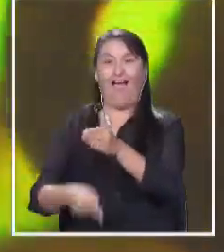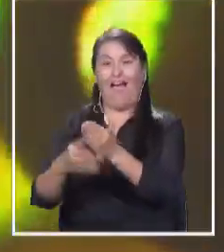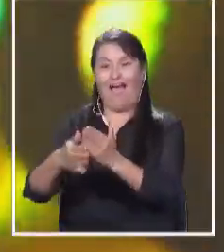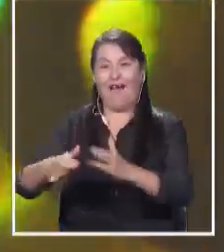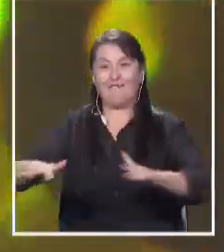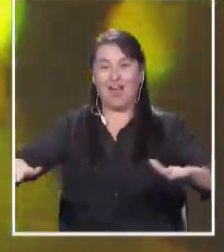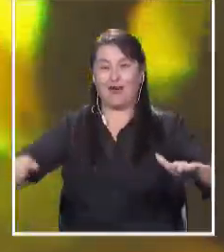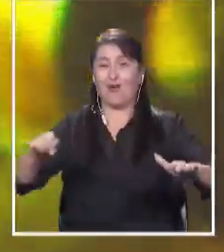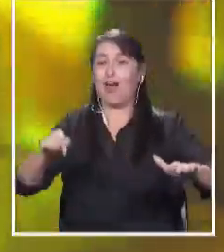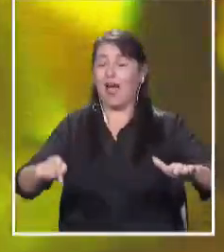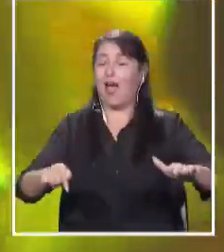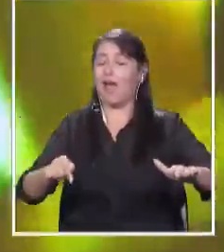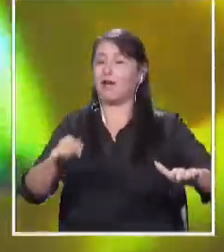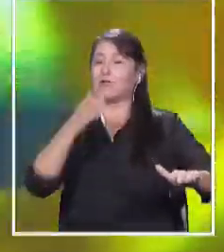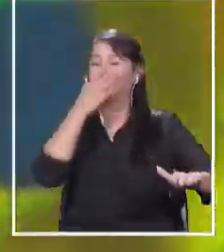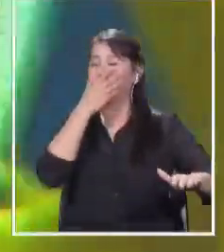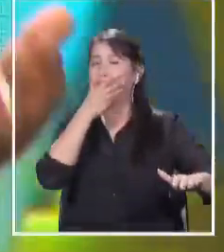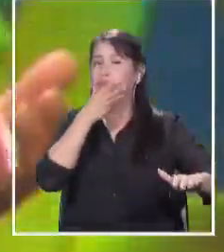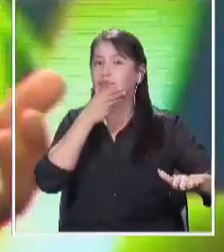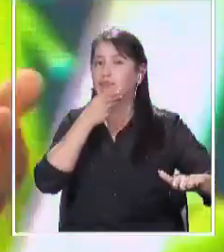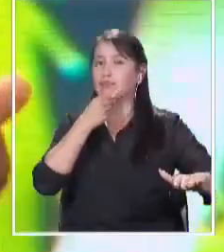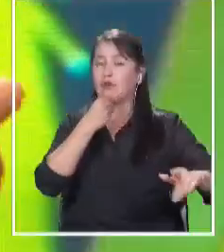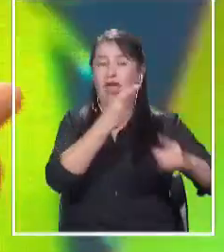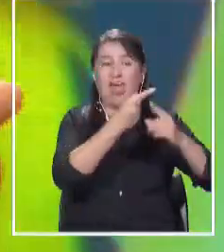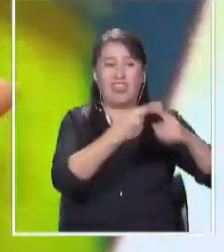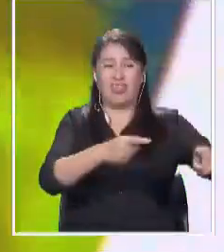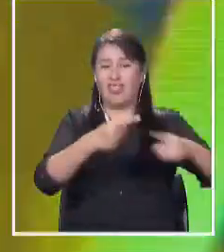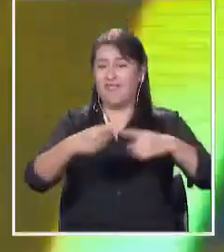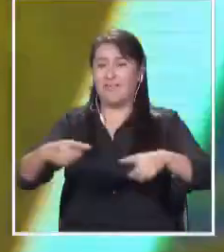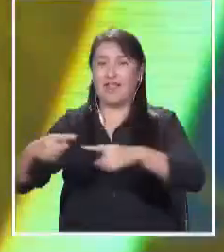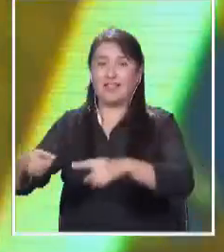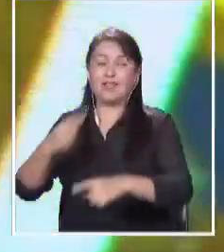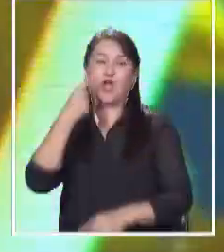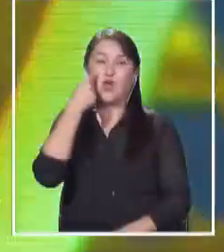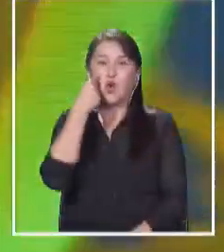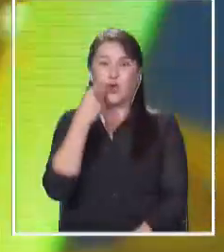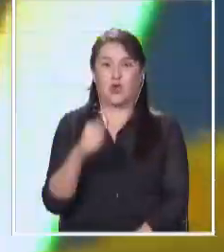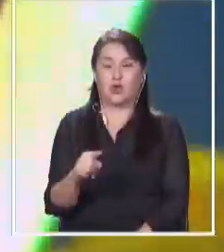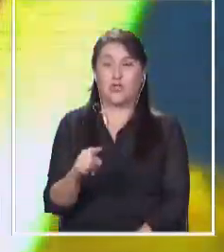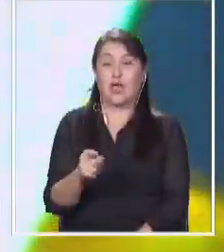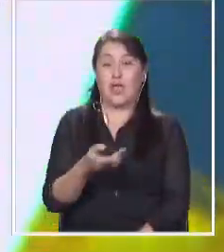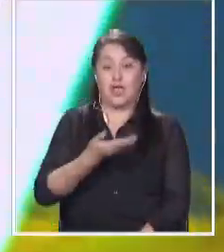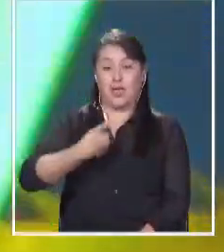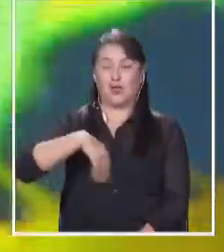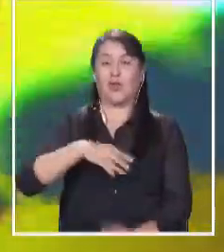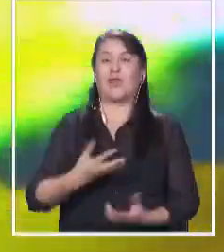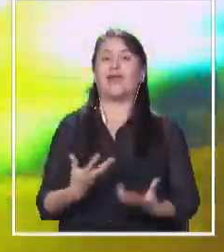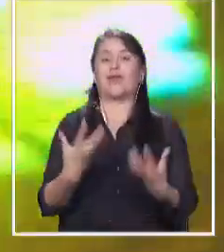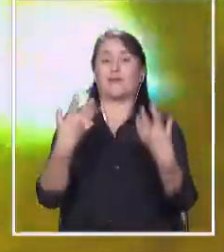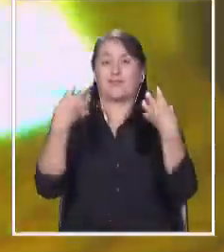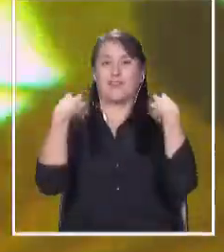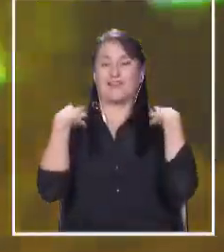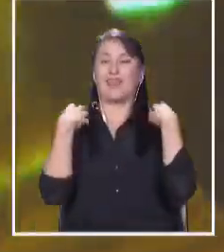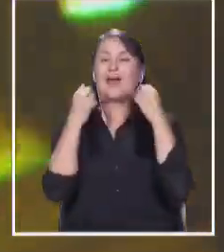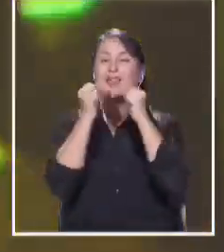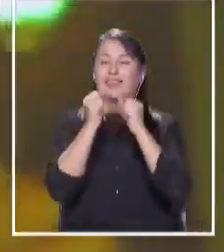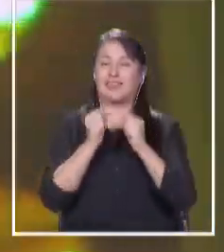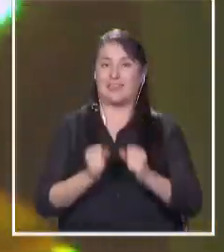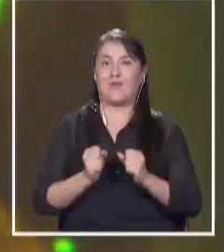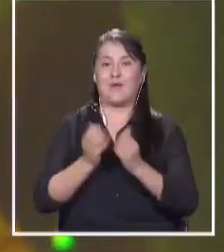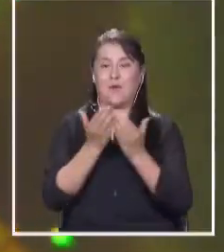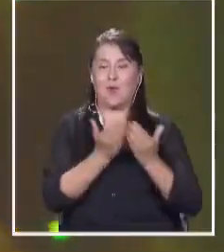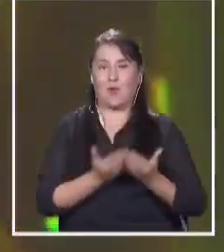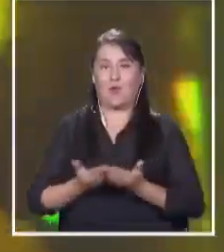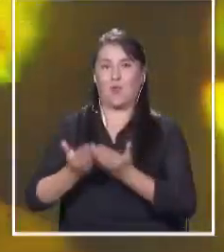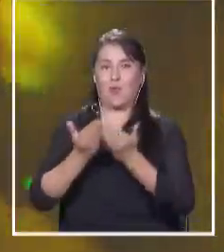un oasis de biodiversidad que es prácticamente desconocido y que es nuestra responsabilidad, cierto, estudiarla y